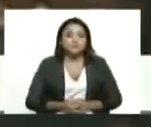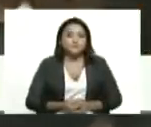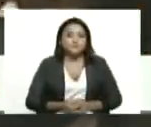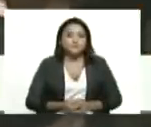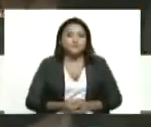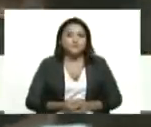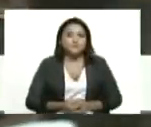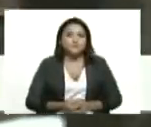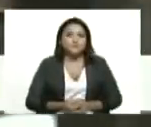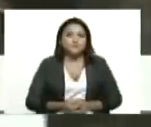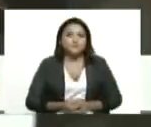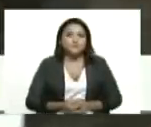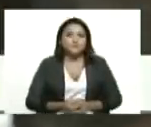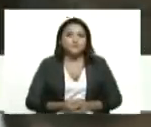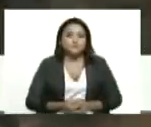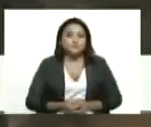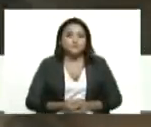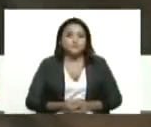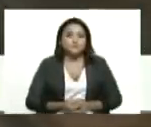de estupefacientes.